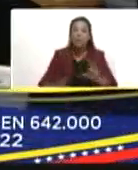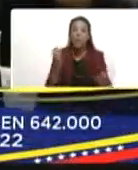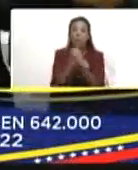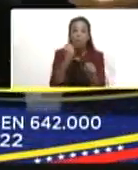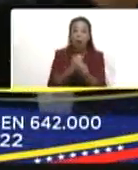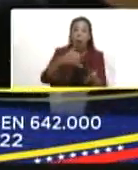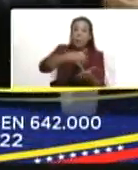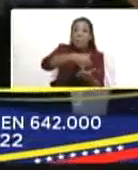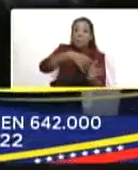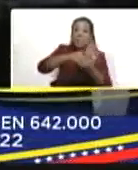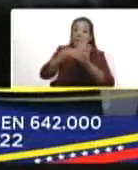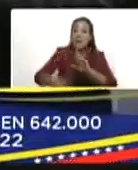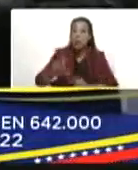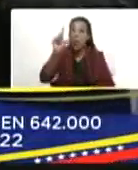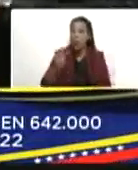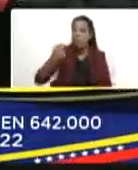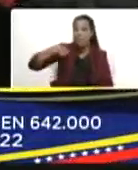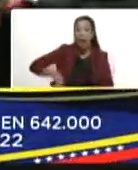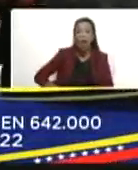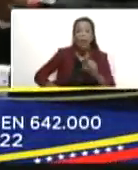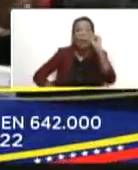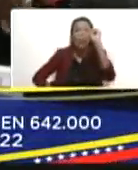que vulneró el